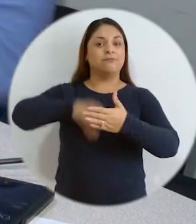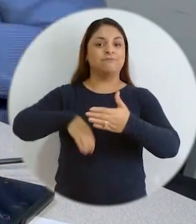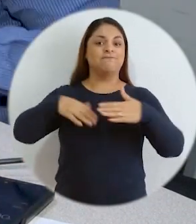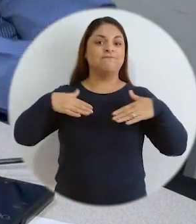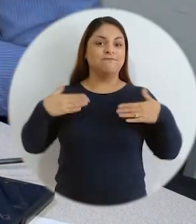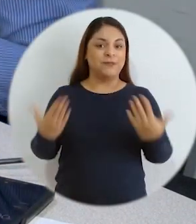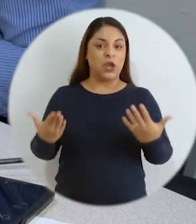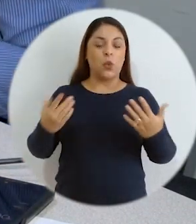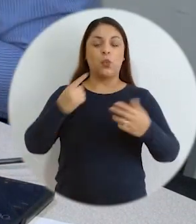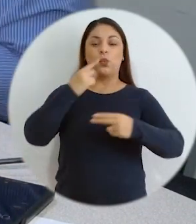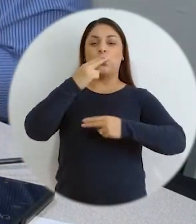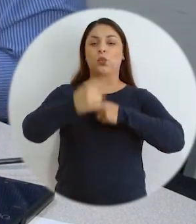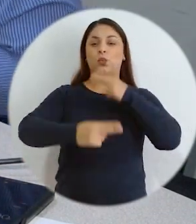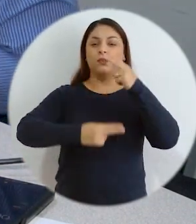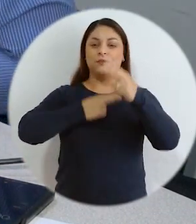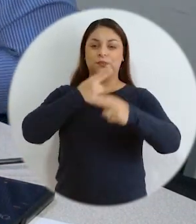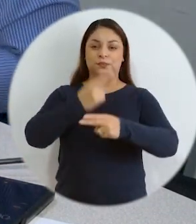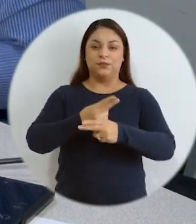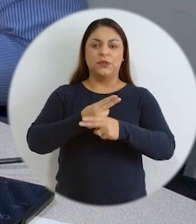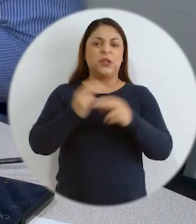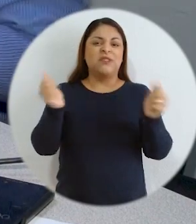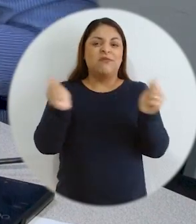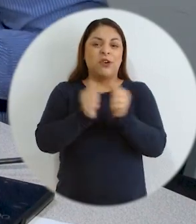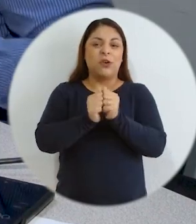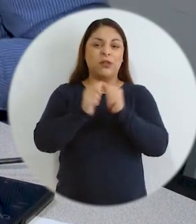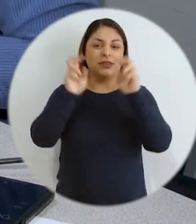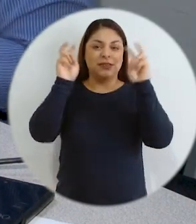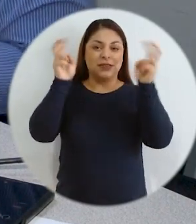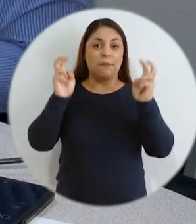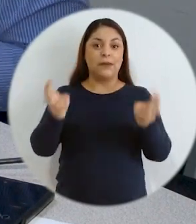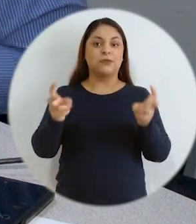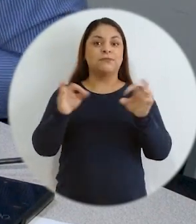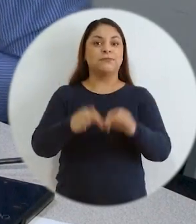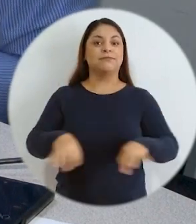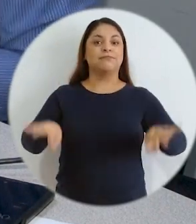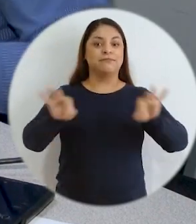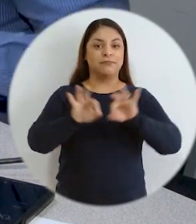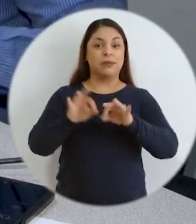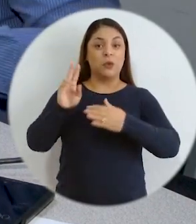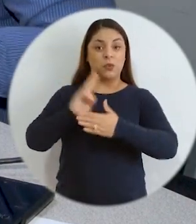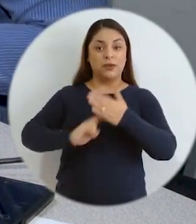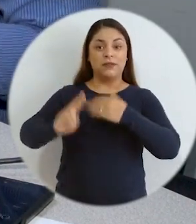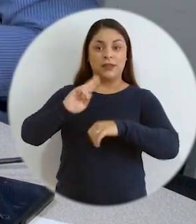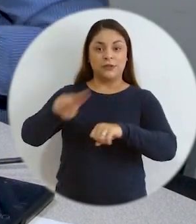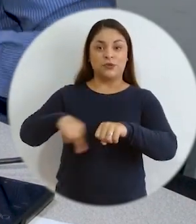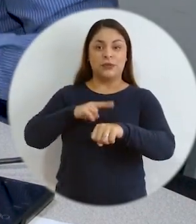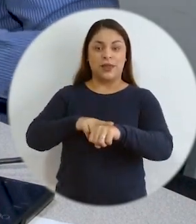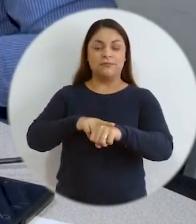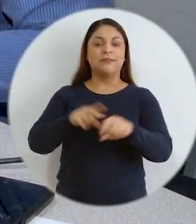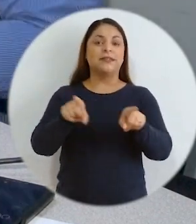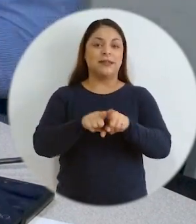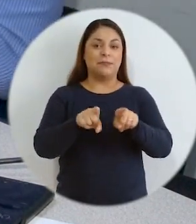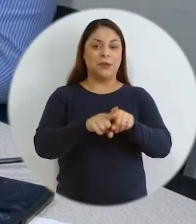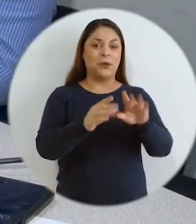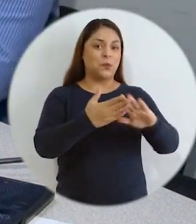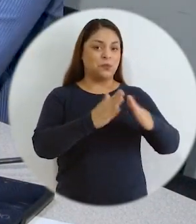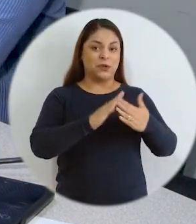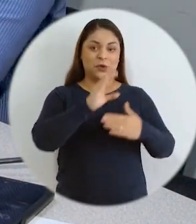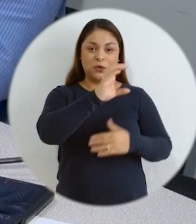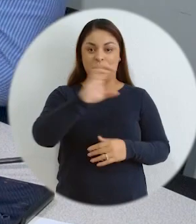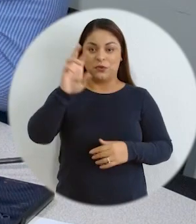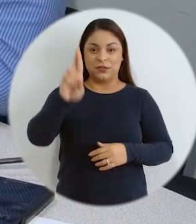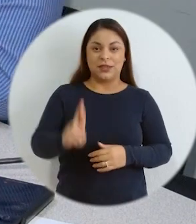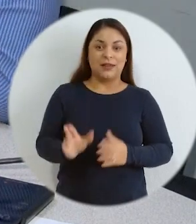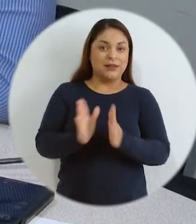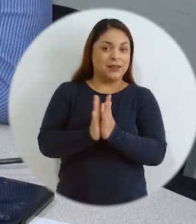universo, adentrándonos como siempre en temáticas que son de relevancia no solamente institucional para la Universidad Nacional como tal, sino para